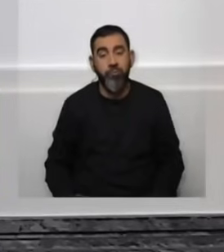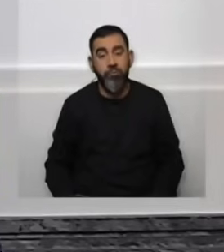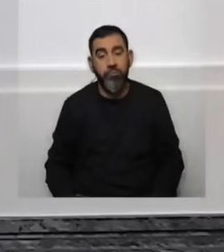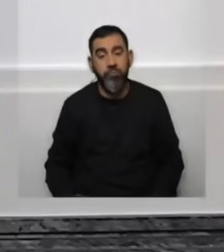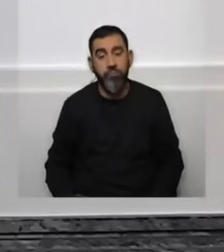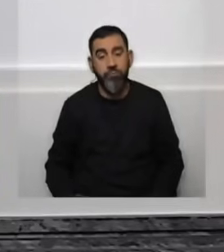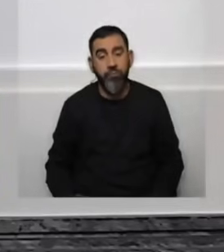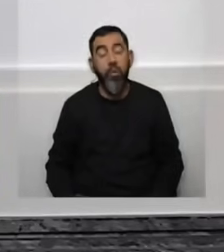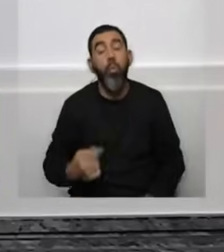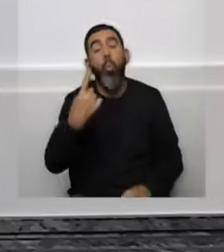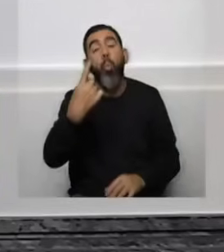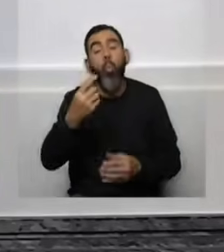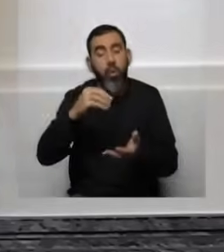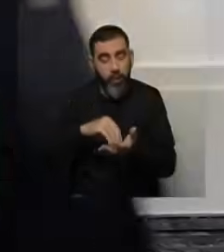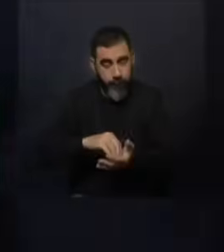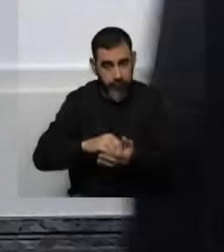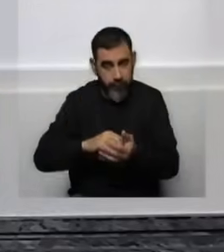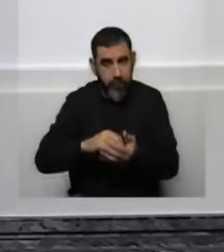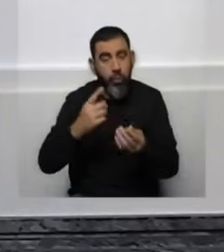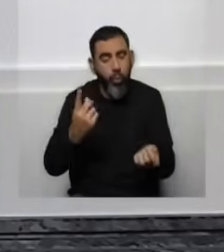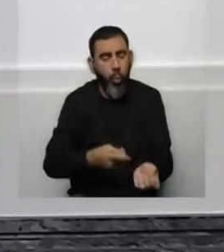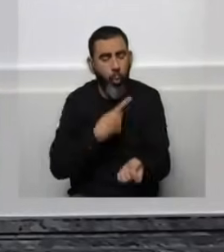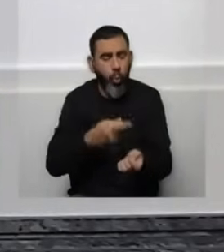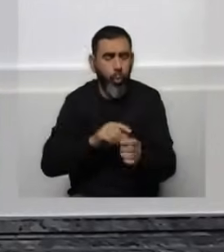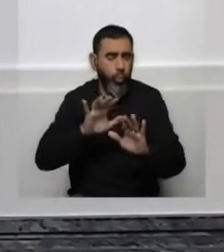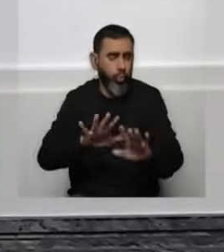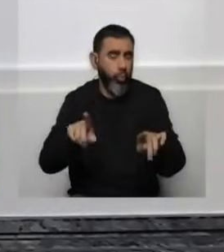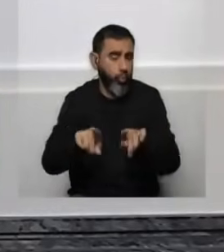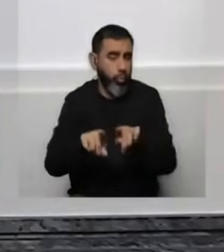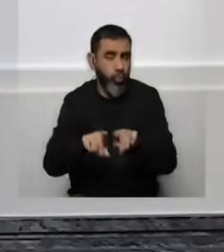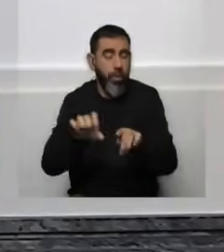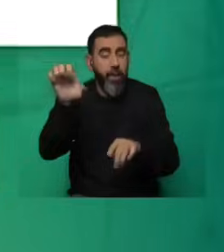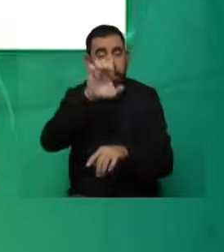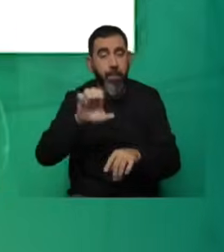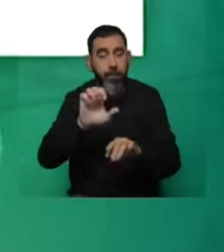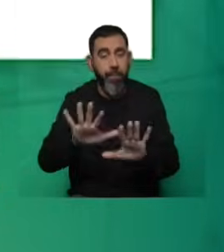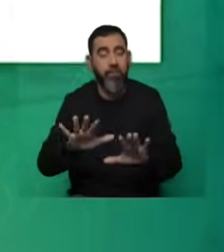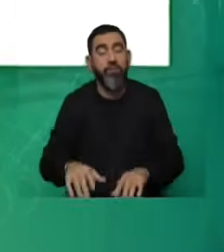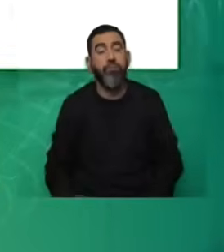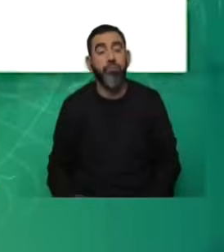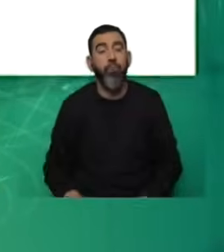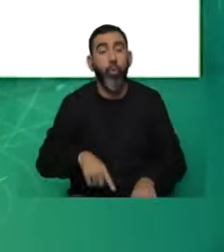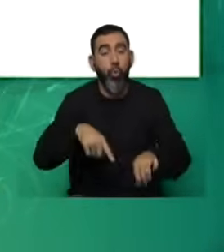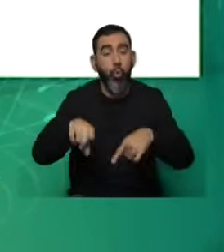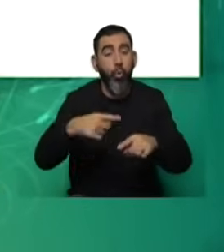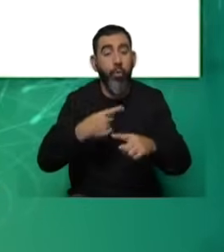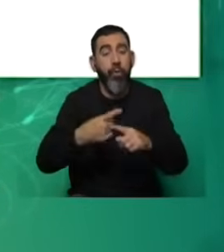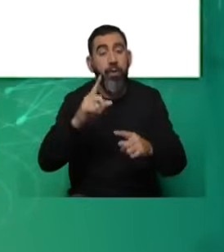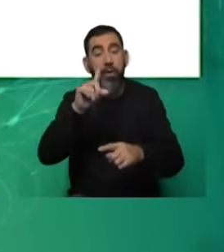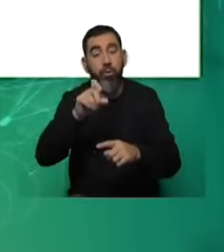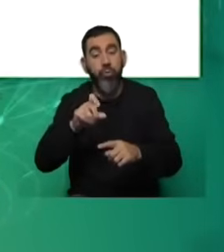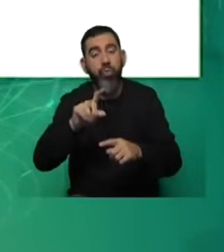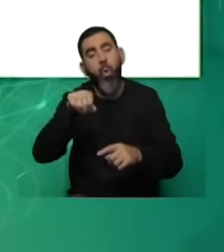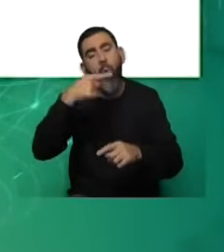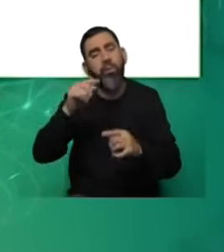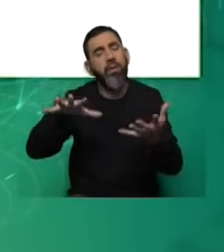es un evento más de una práctica que claramente es sistemática de estas empresas desde la coordinación por el agua se refirieron